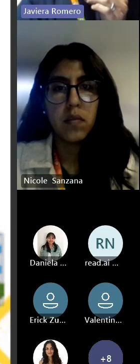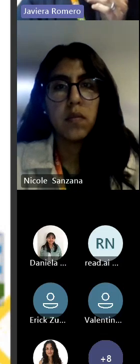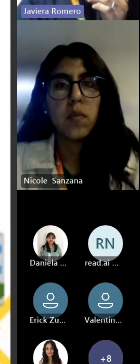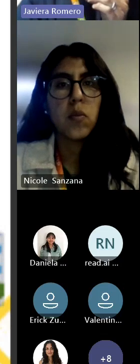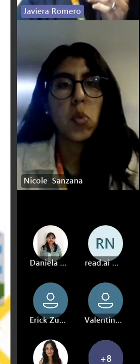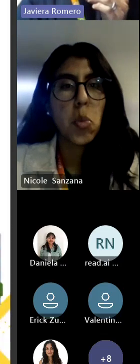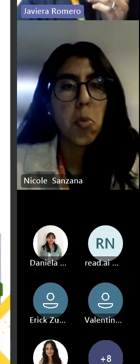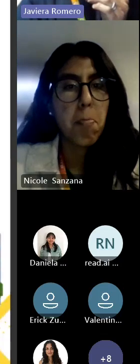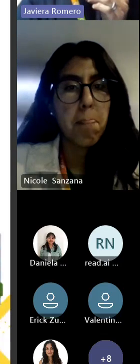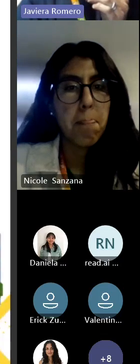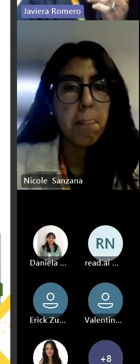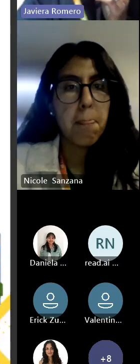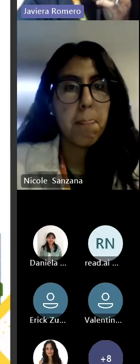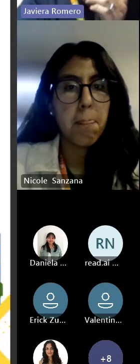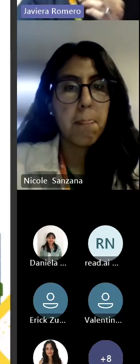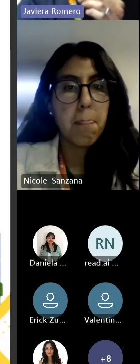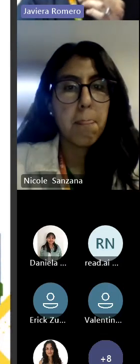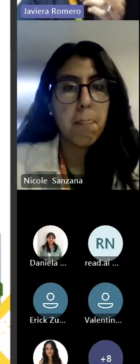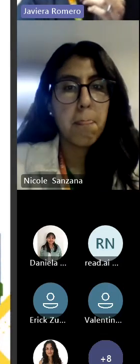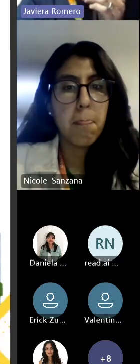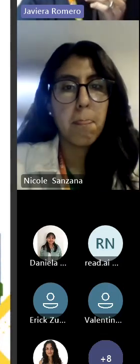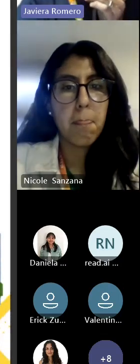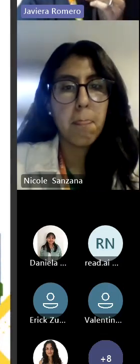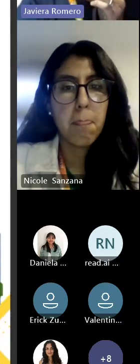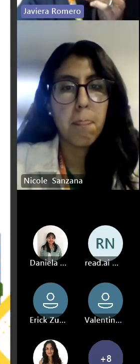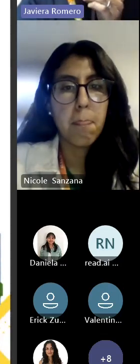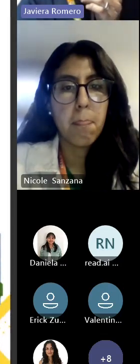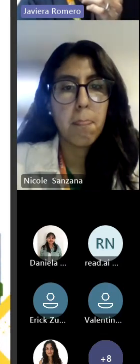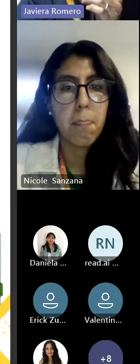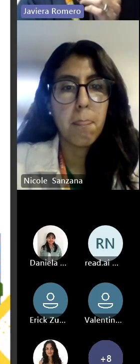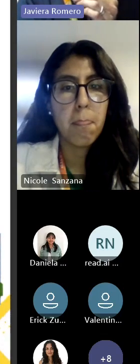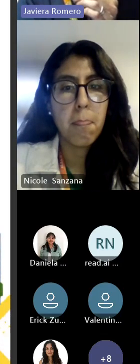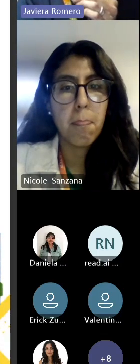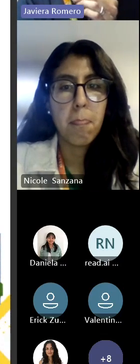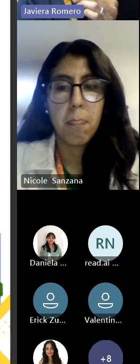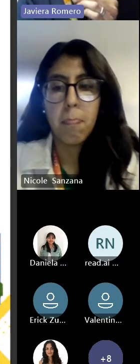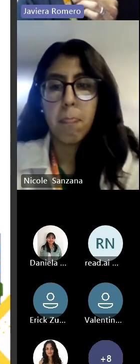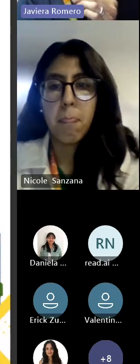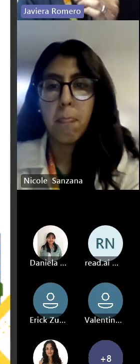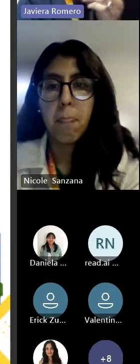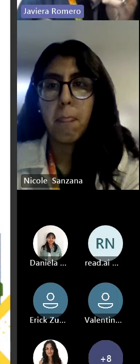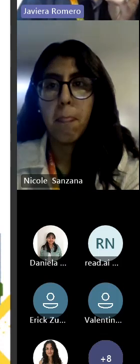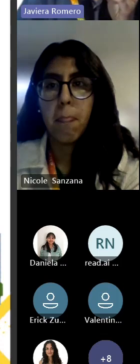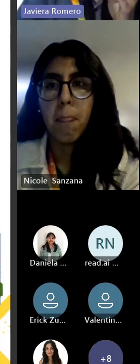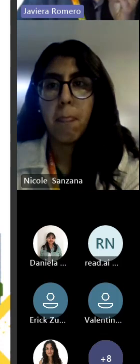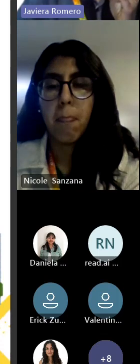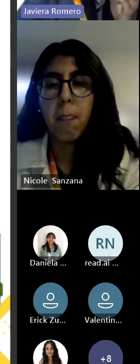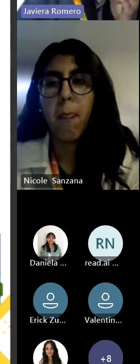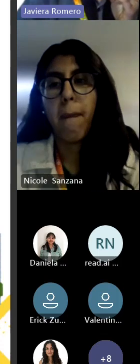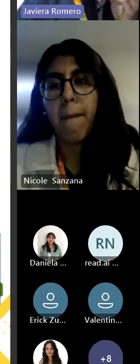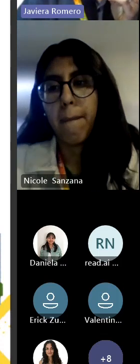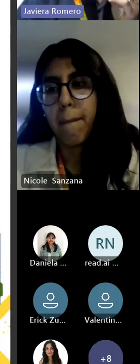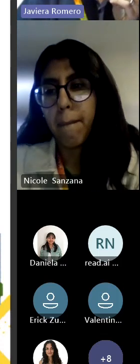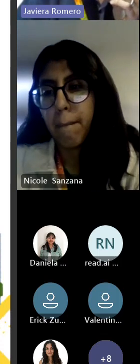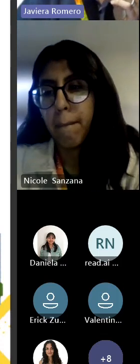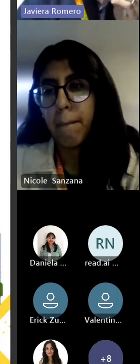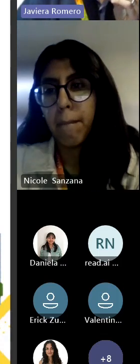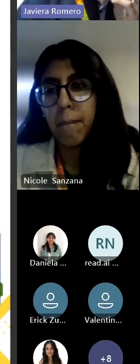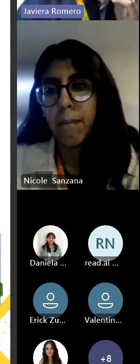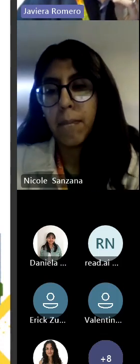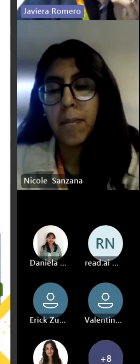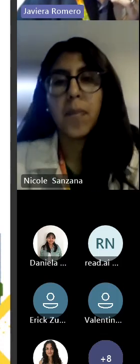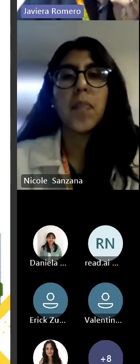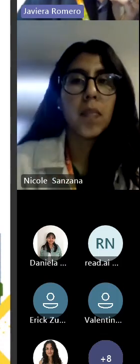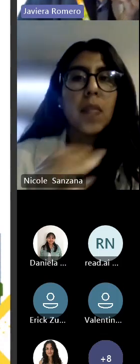Bien, y bueno, finalmente llegamos al último aspecto, que es la coordinación y el acceso a las redes de salud,